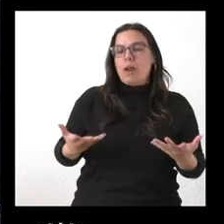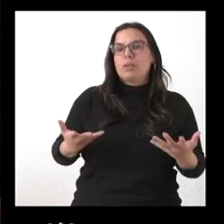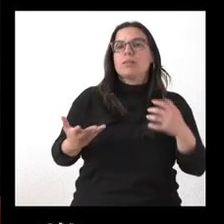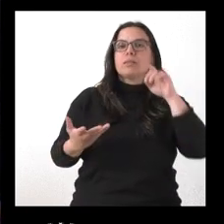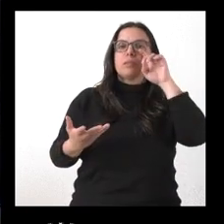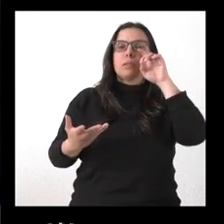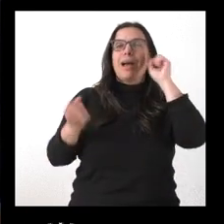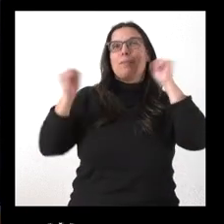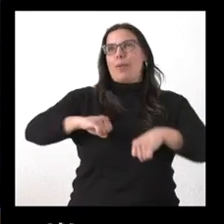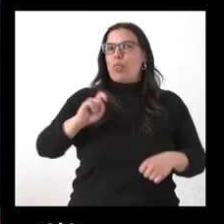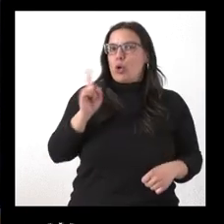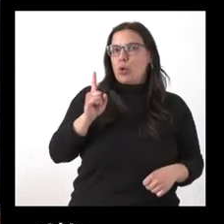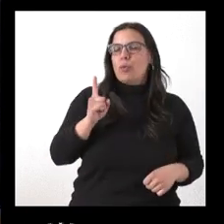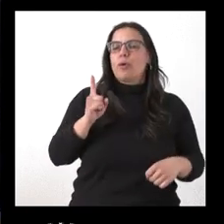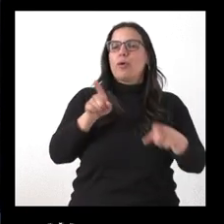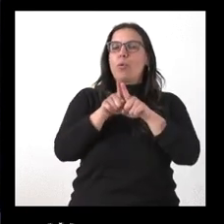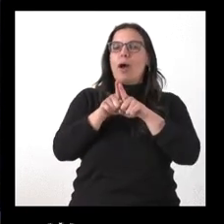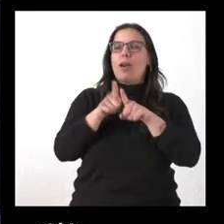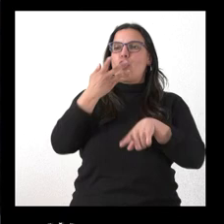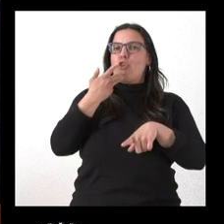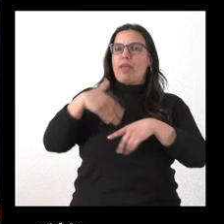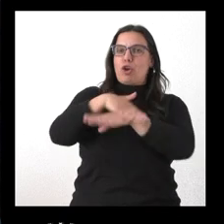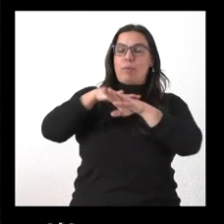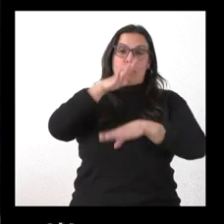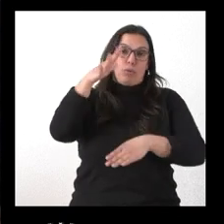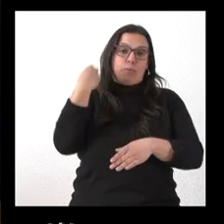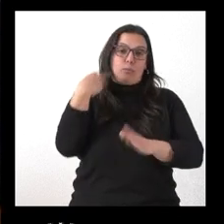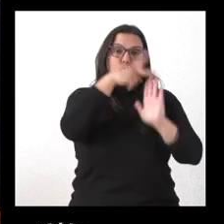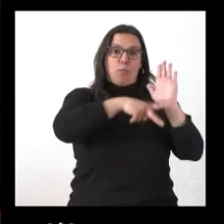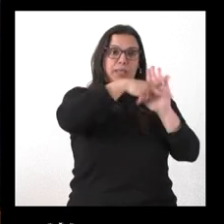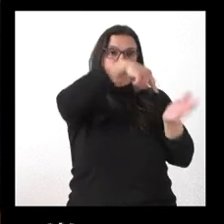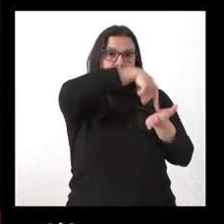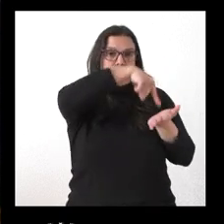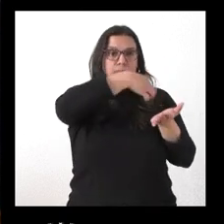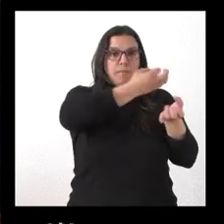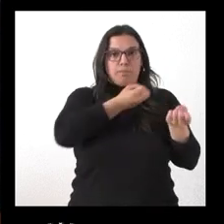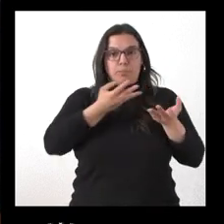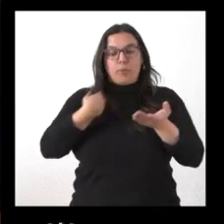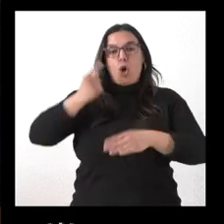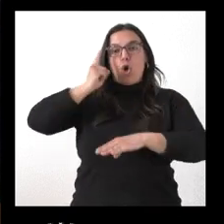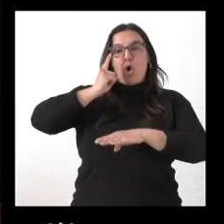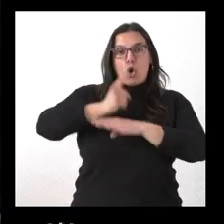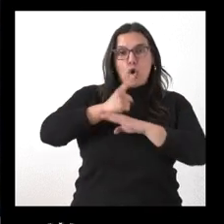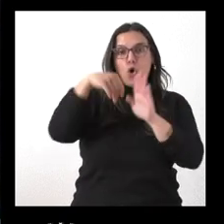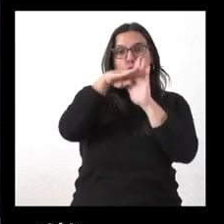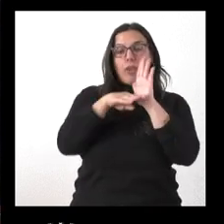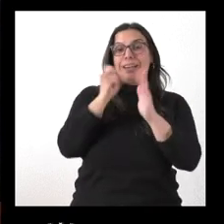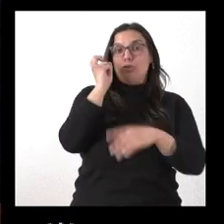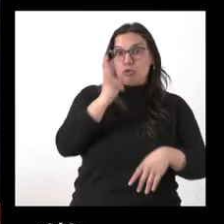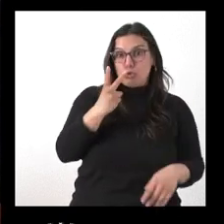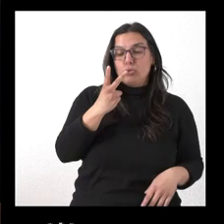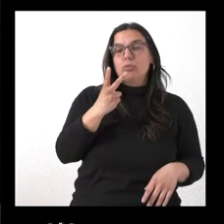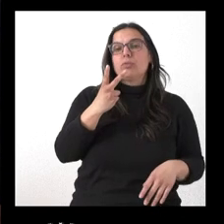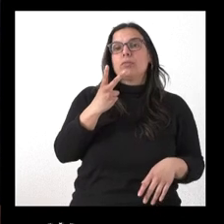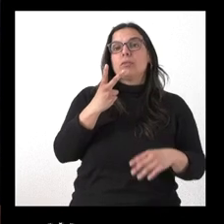no aprobando sino conociendo el gobierno porque así lo exige la normativa las órdenes las dos órdenes que